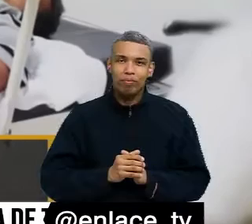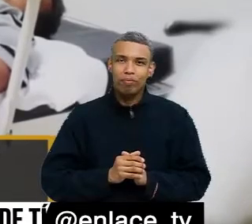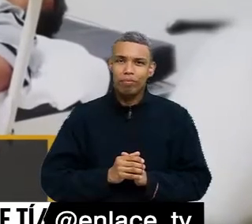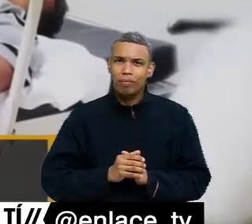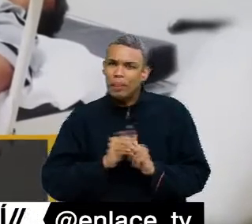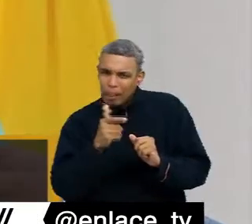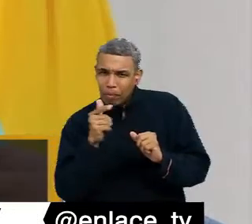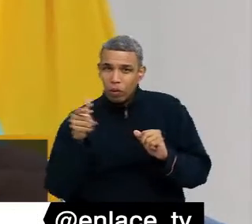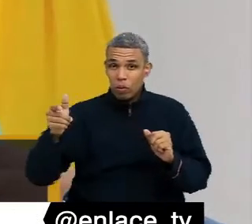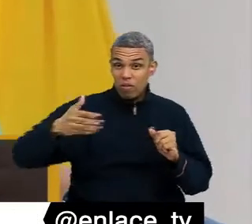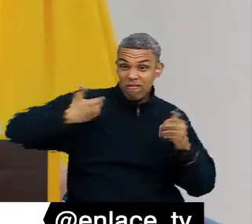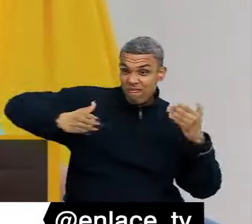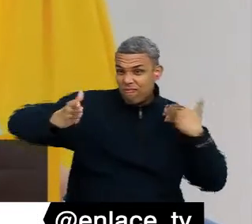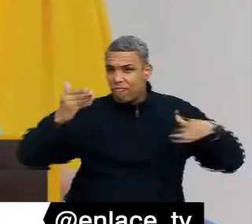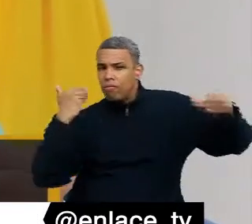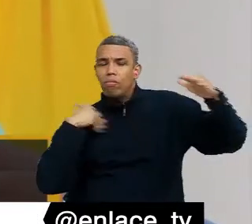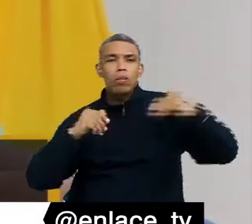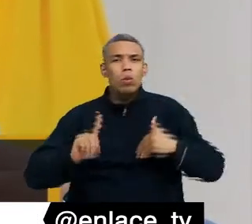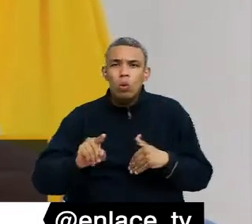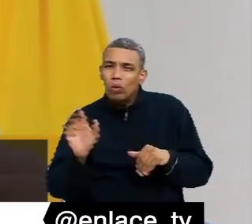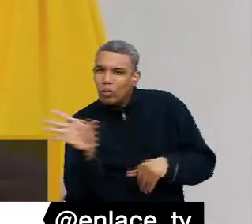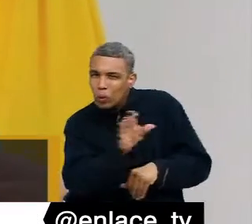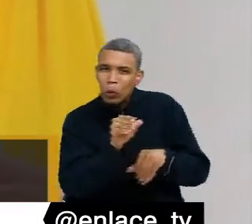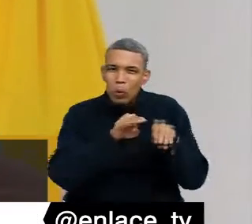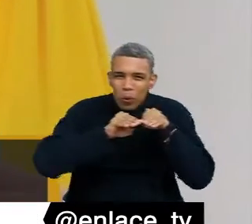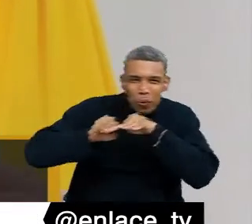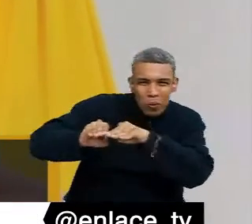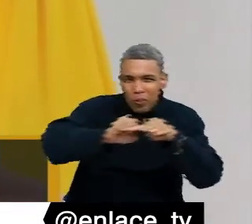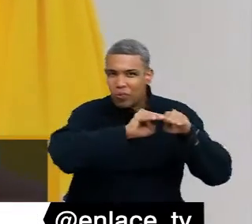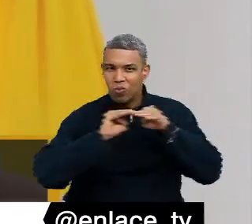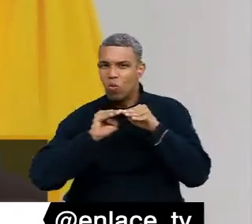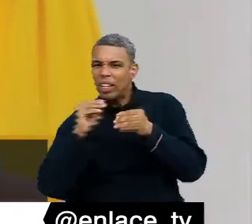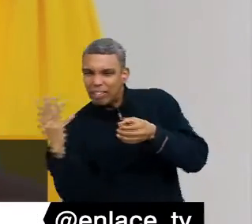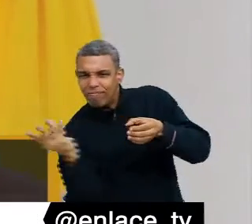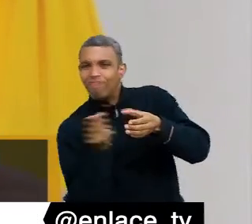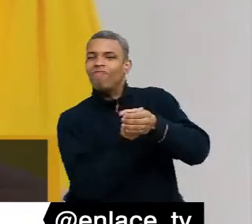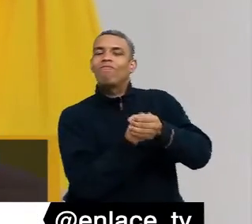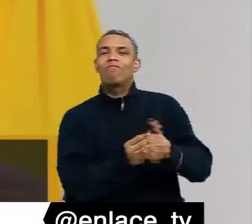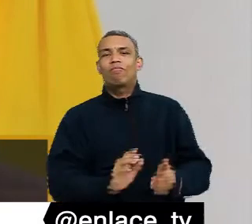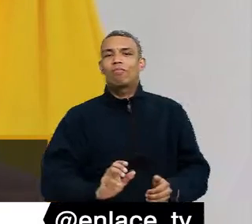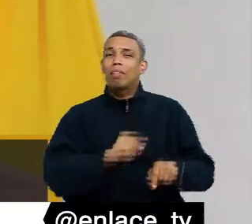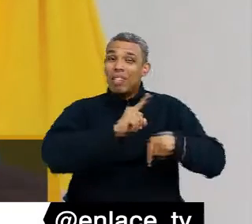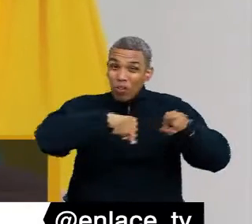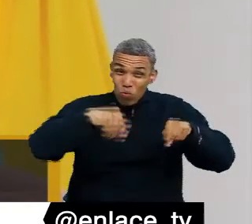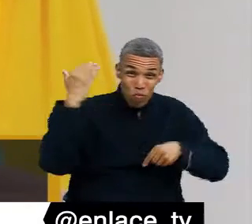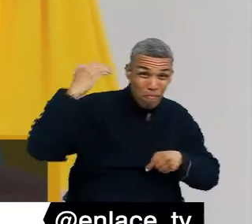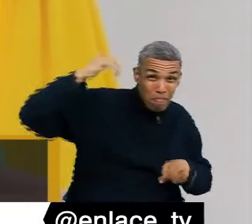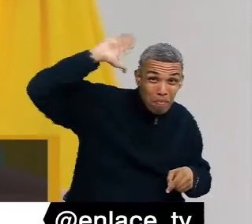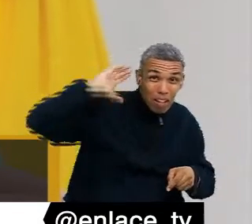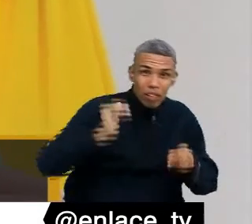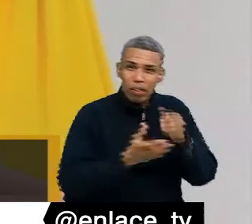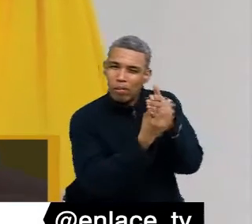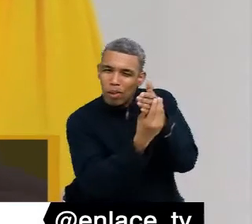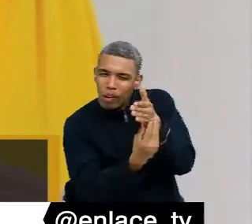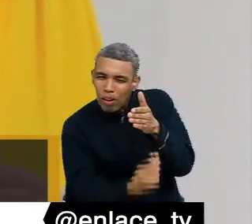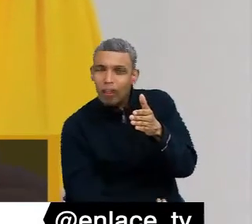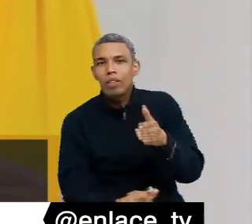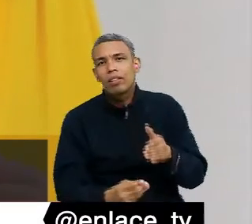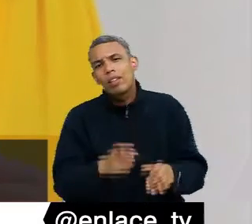incluyente y que los barranqueños, sobre todo los más humildes, que son los que tienen permanentemente ese acceso a la S,